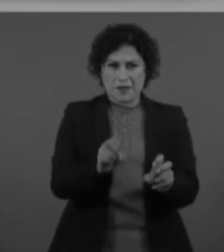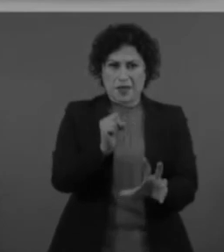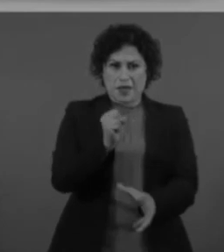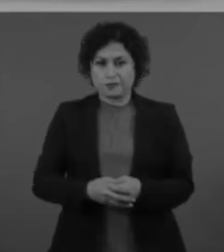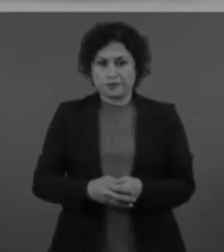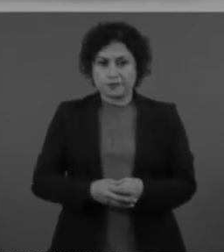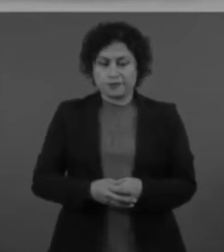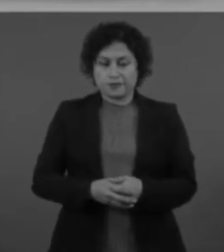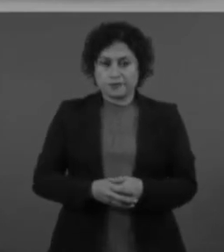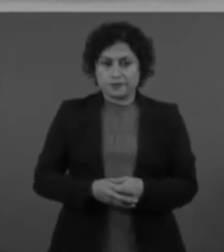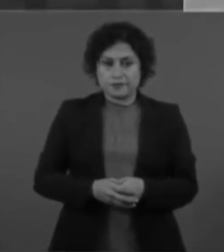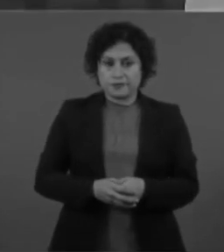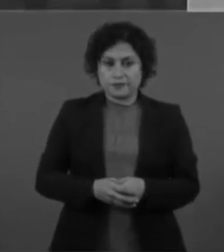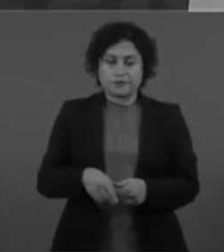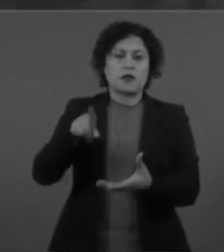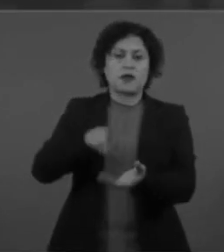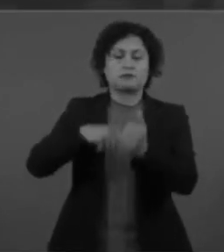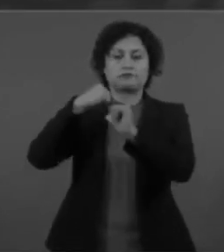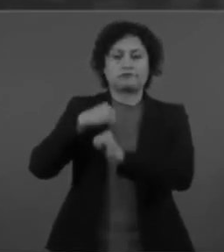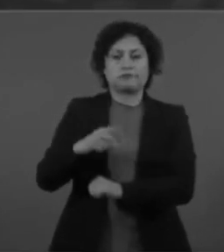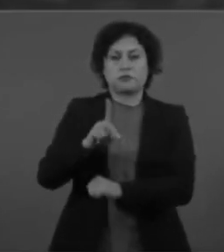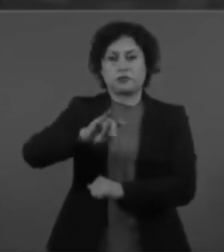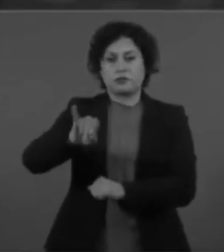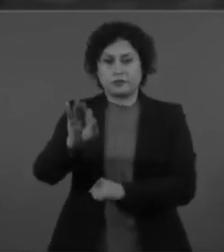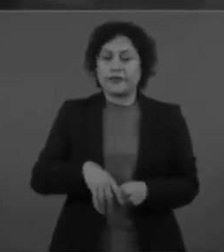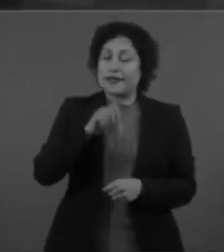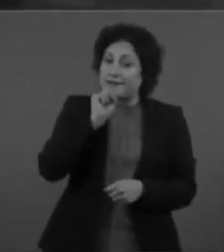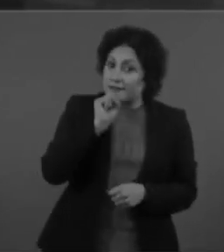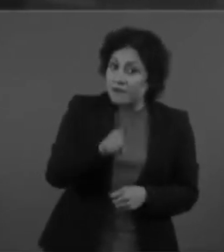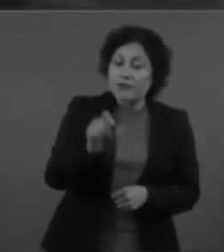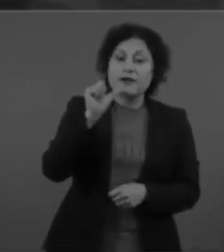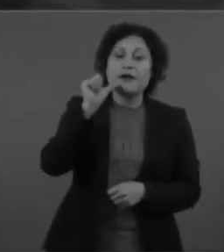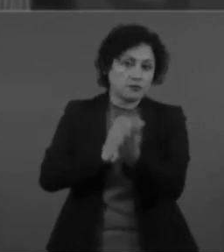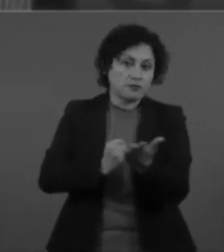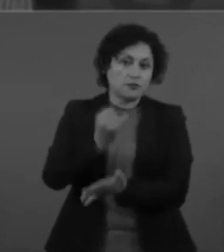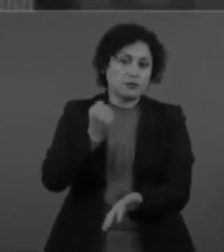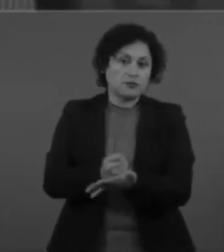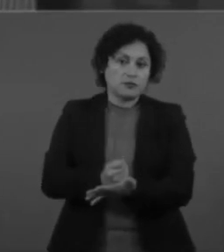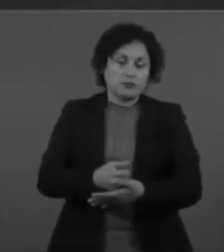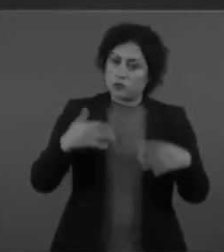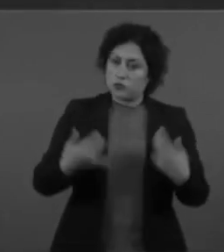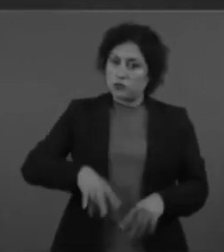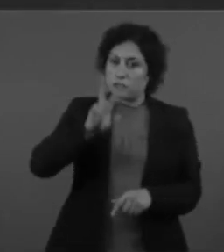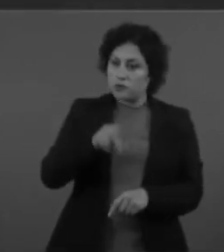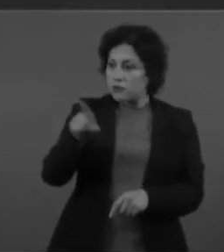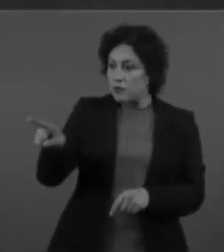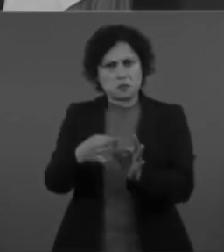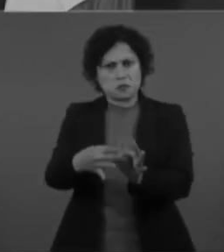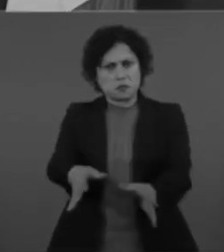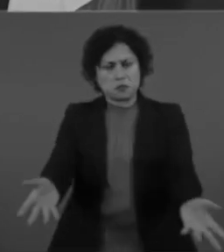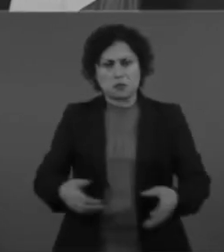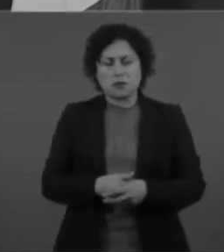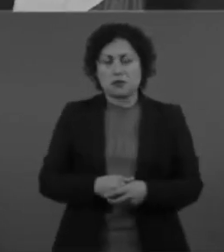devuelvan el dinero los integrantes del Poder Judicial. Y también intervino ayer en lo de los vapeadores, o sea, está bateando arriba de